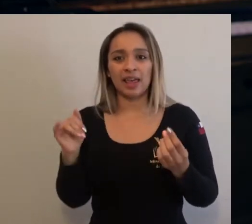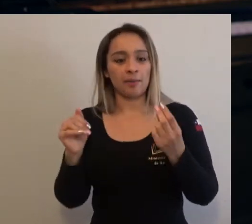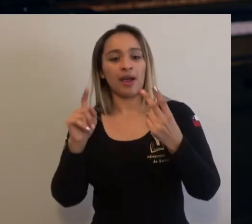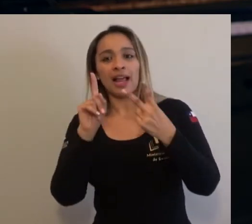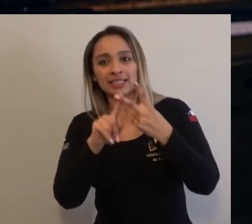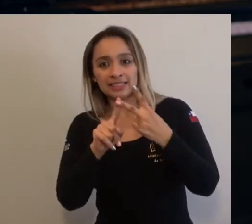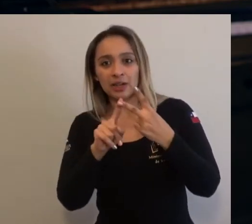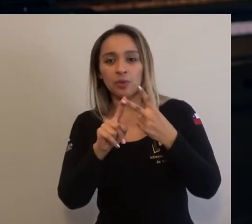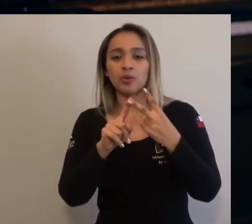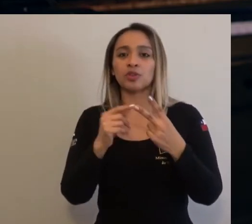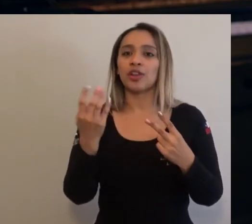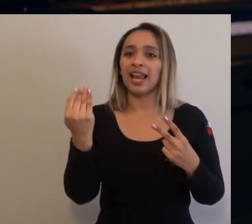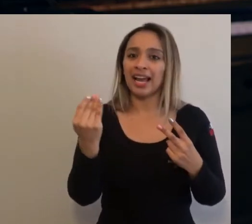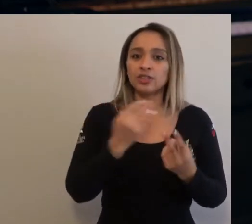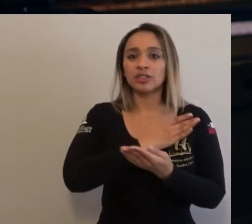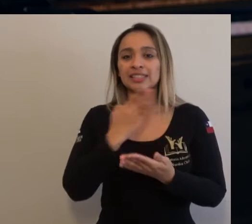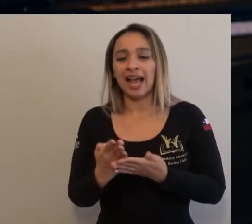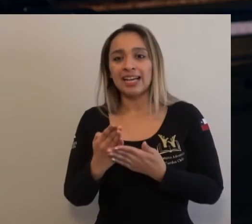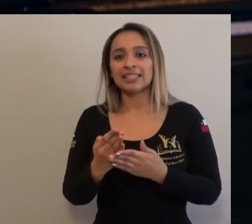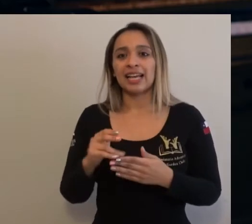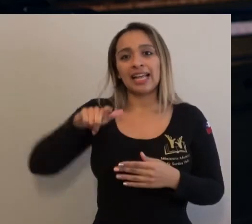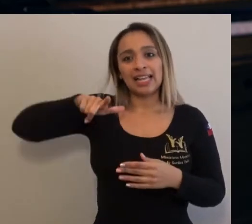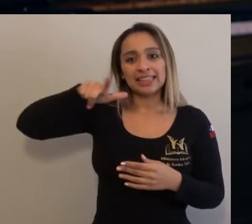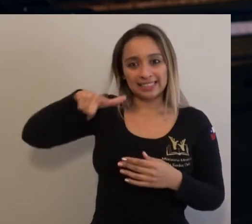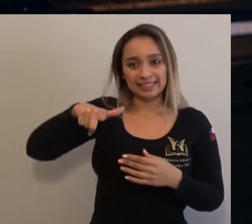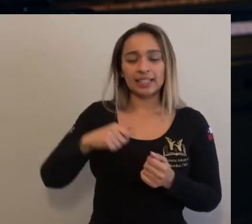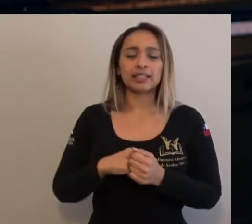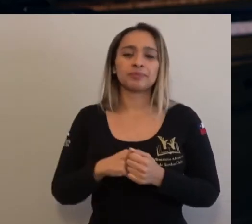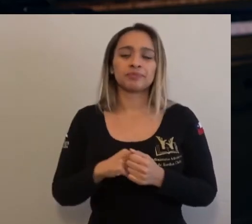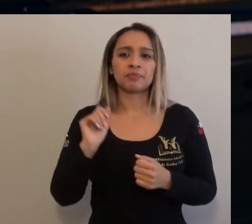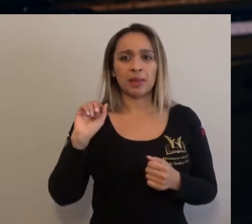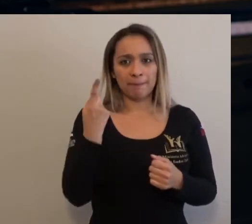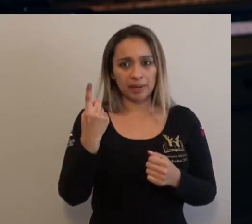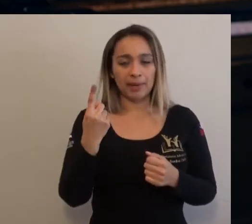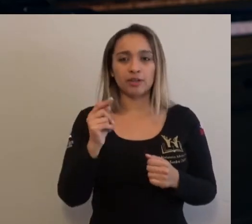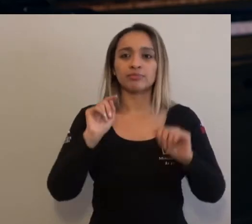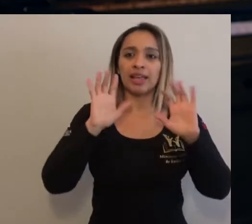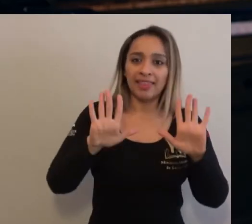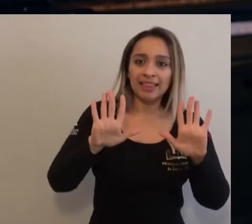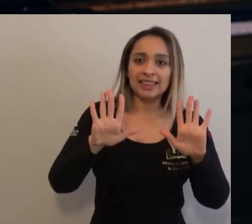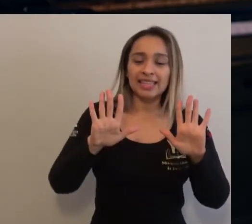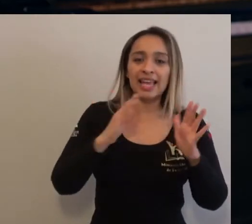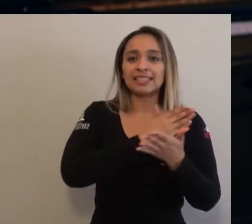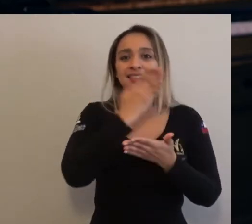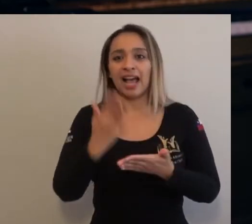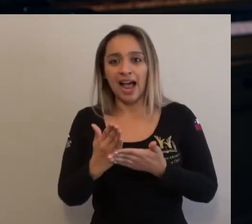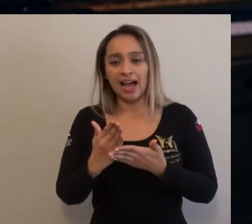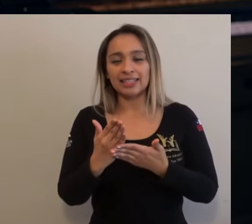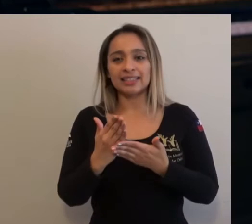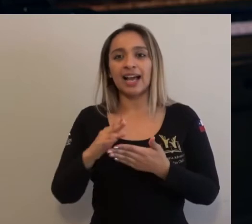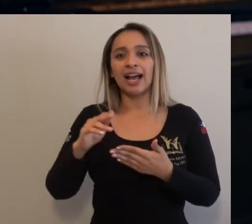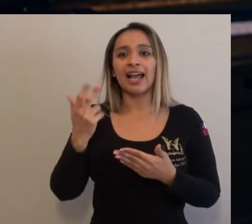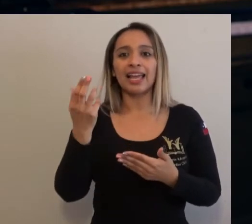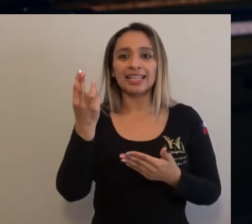desde el 14 hasta el 17. Entonces vamos a ir leyendo primero desde el capítulo 10 hasta